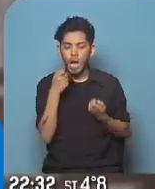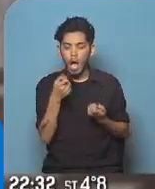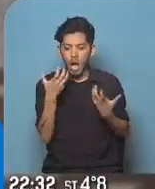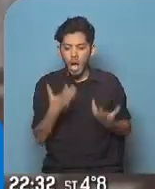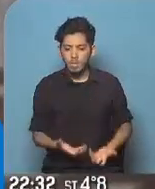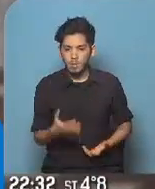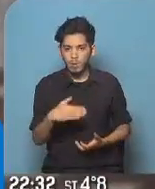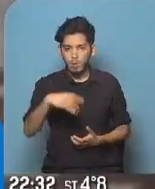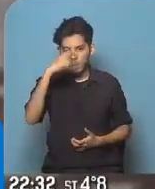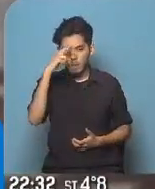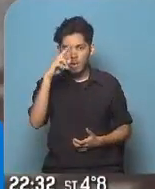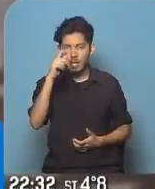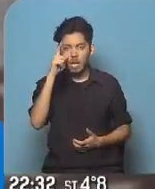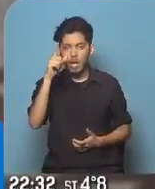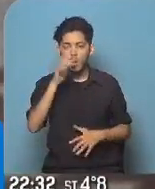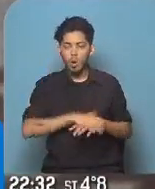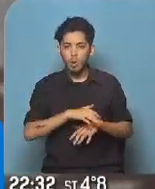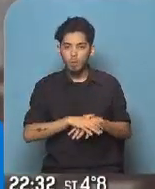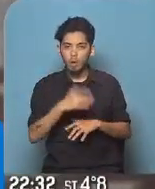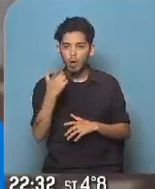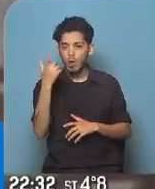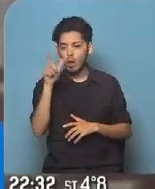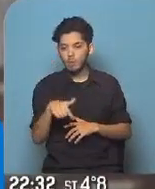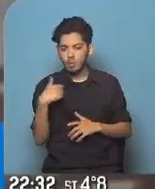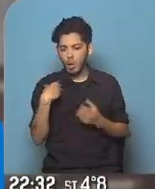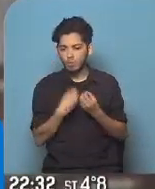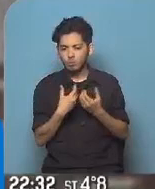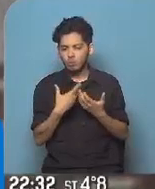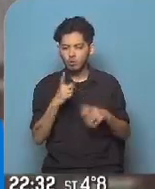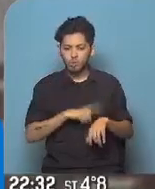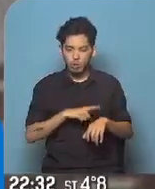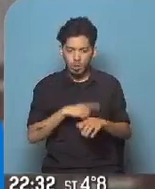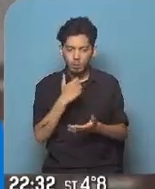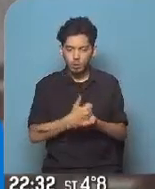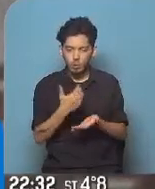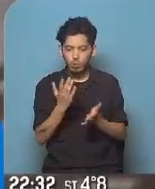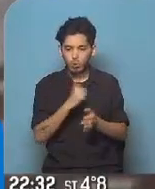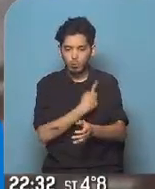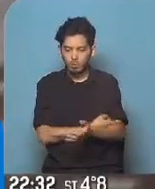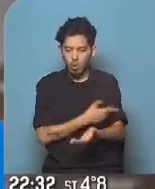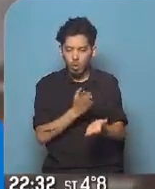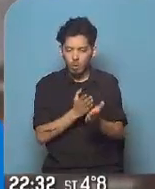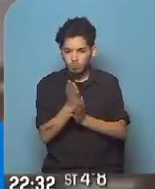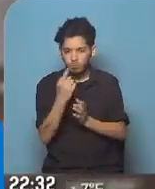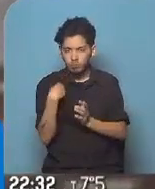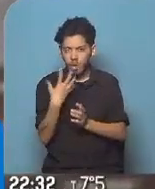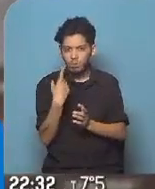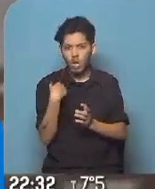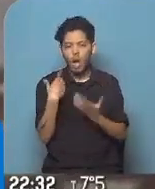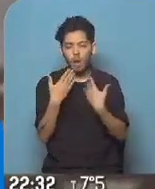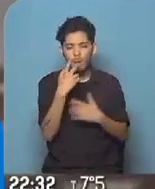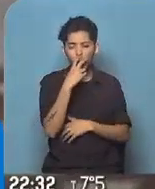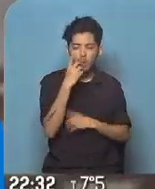no fruto de un desgaste de alguien que también se perpetúa en el poder o tiene que ver con un contexto, ¿no? Hablábamos de Bolivia y demás,